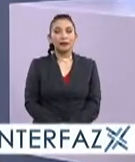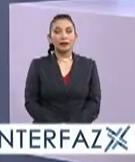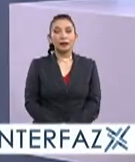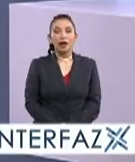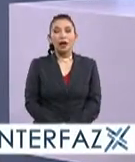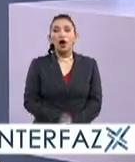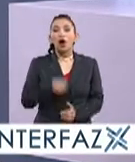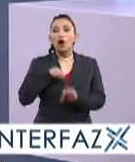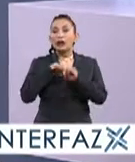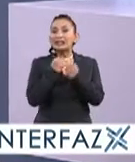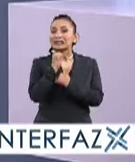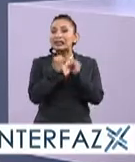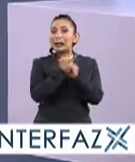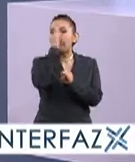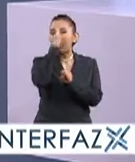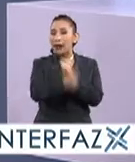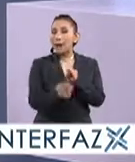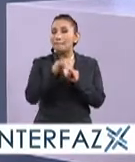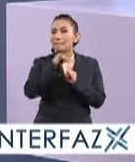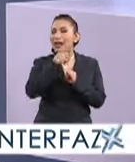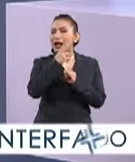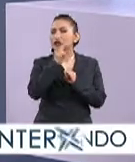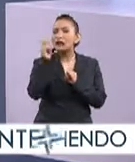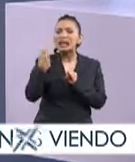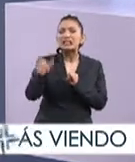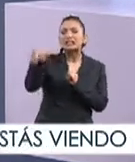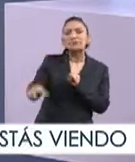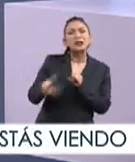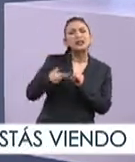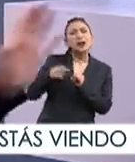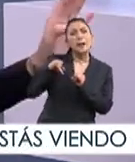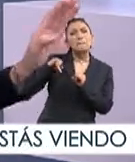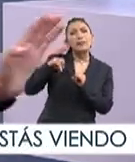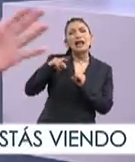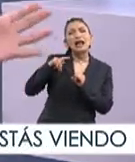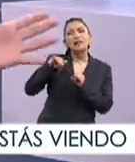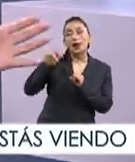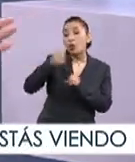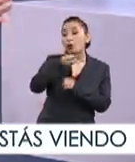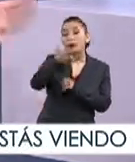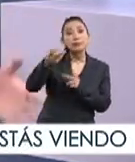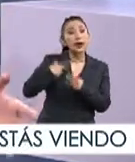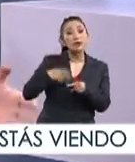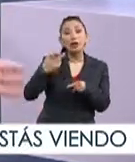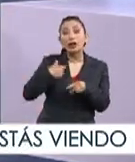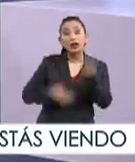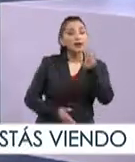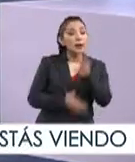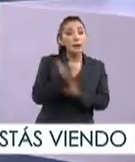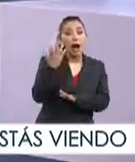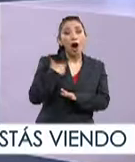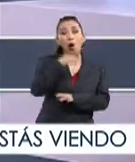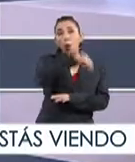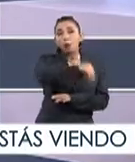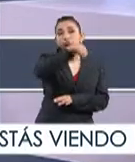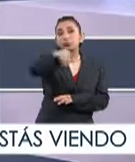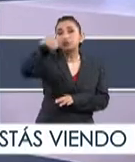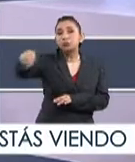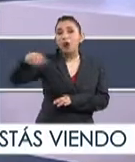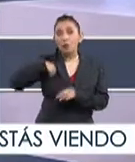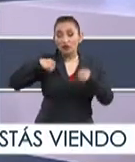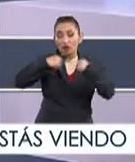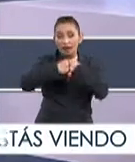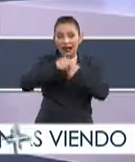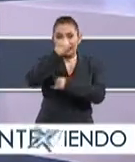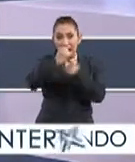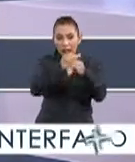La Organización Internacional para las Migraciones define a un migrante como cualquier persona que se desplaza o se ha desplazado a través de una